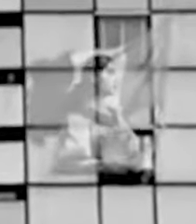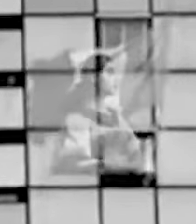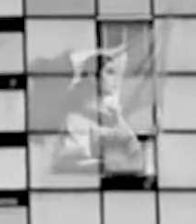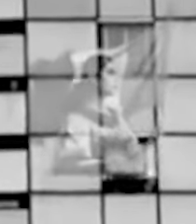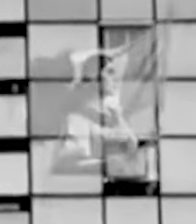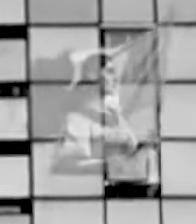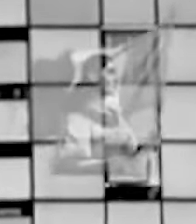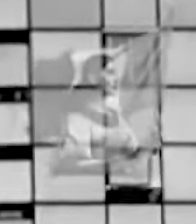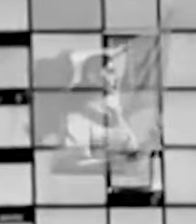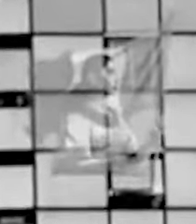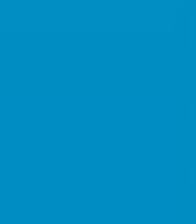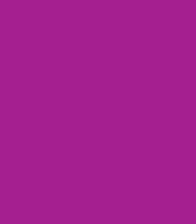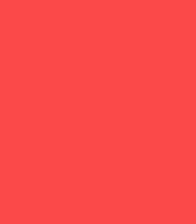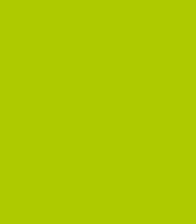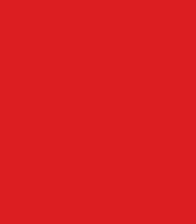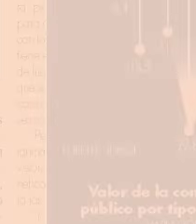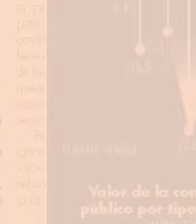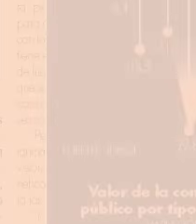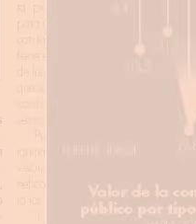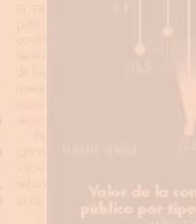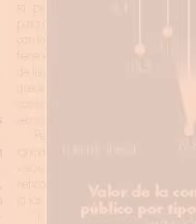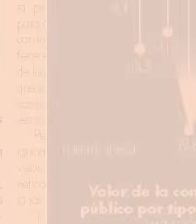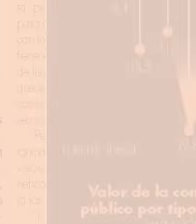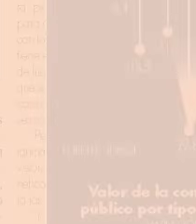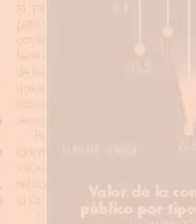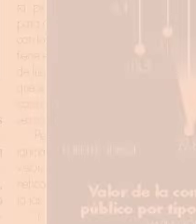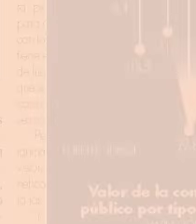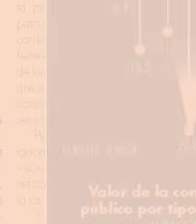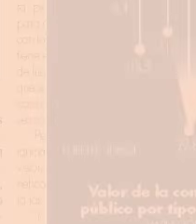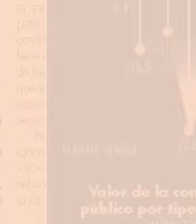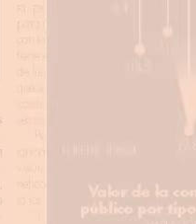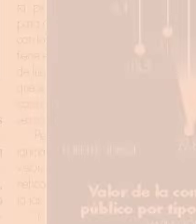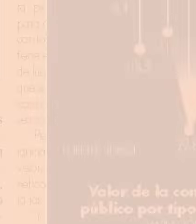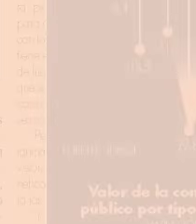Tlatelolco. Rosa Isela Rodríguez